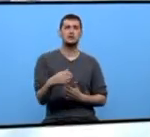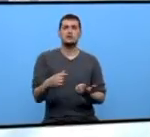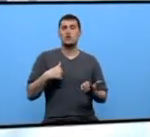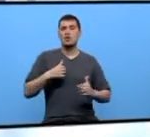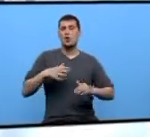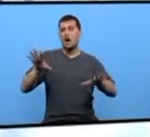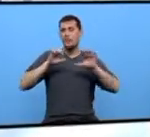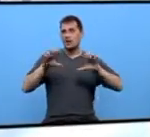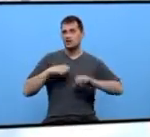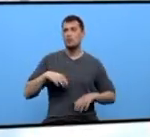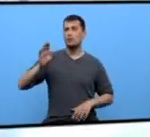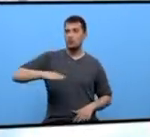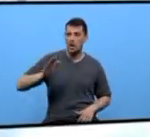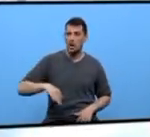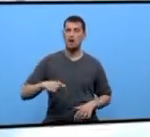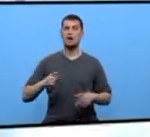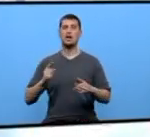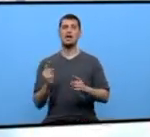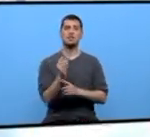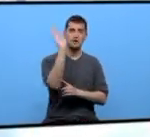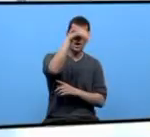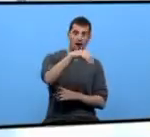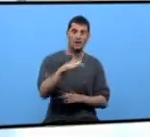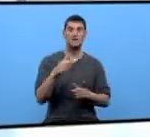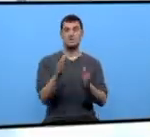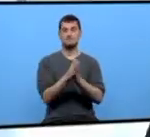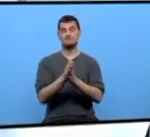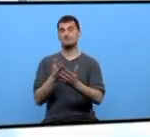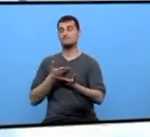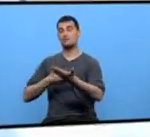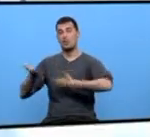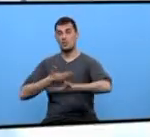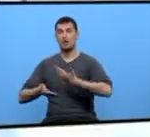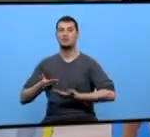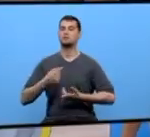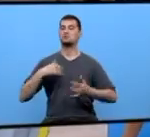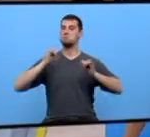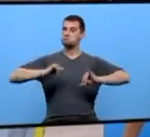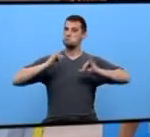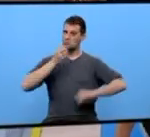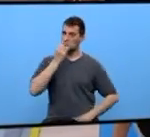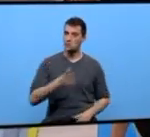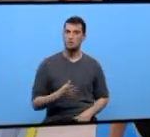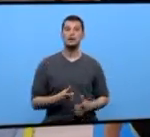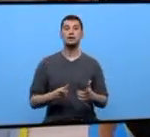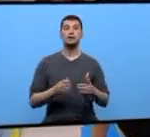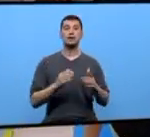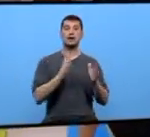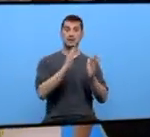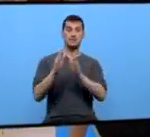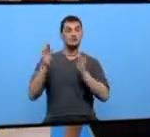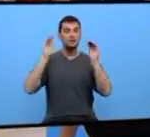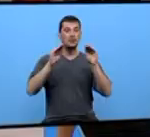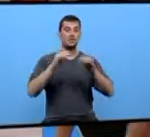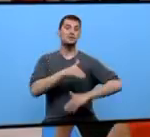a botar, a hacer entradas y sobre todo a jugar con mis compañeros. Y me lo paso muy bien. As etapas formativas da Escola de